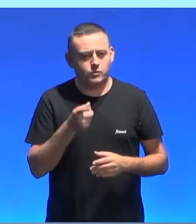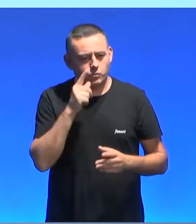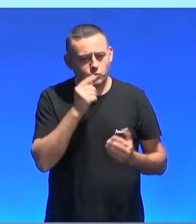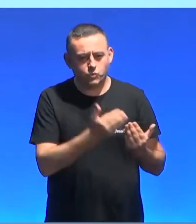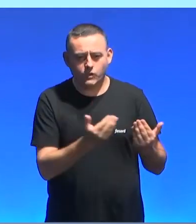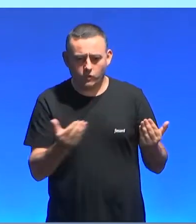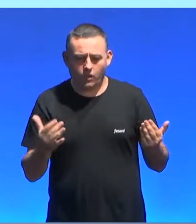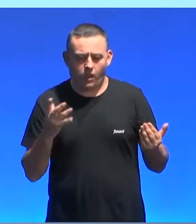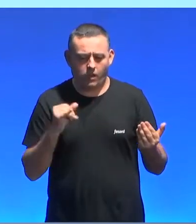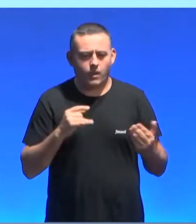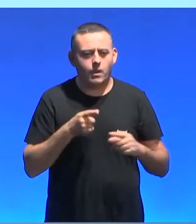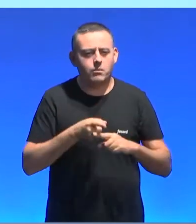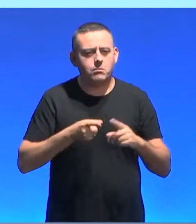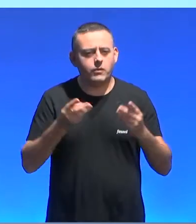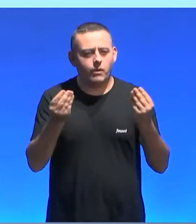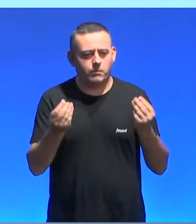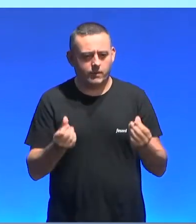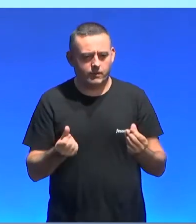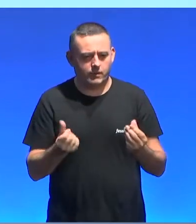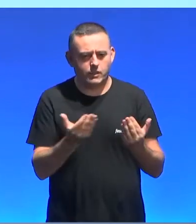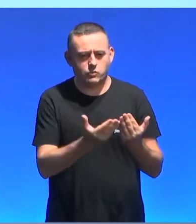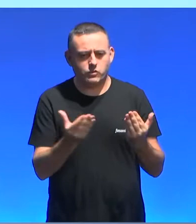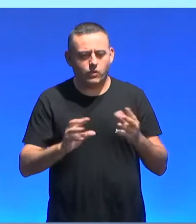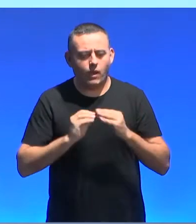ambiente, de los daños del medio ambiente.